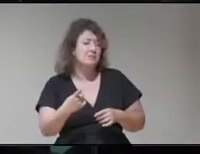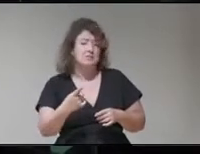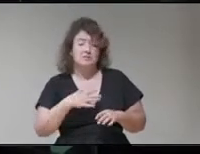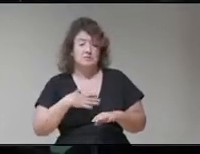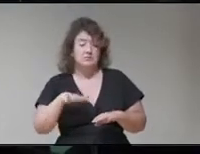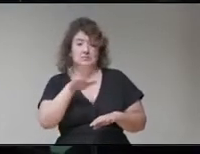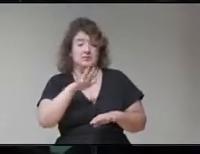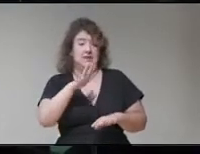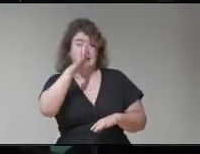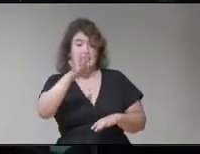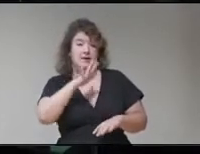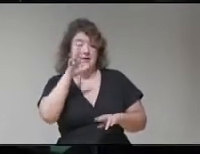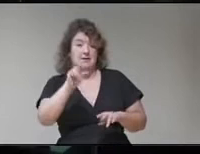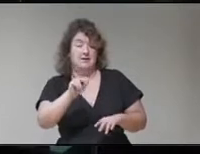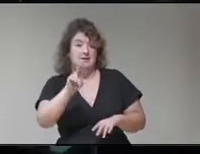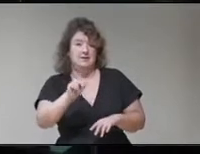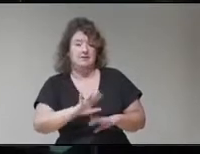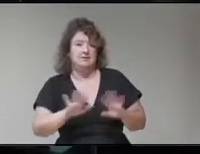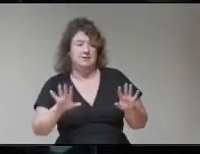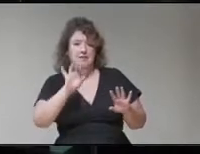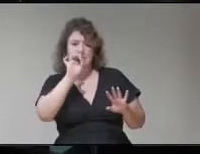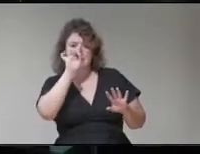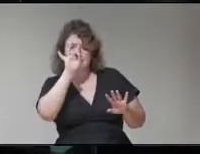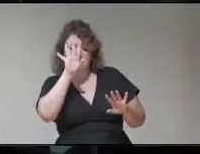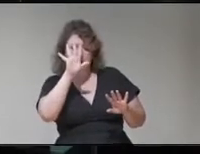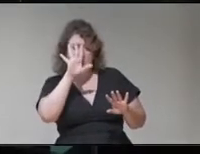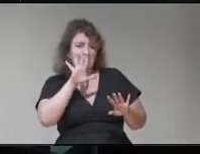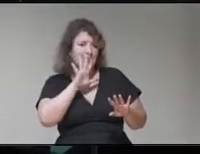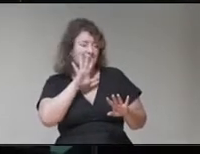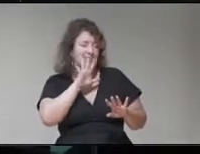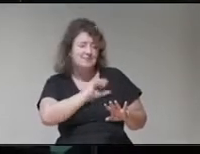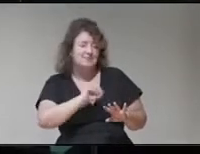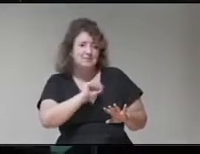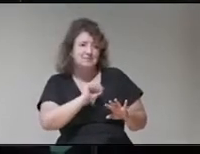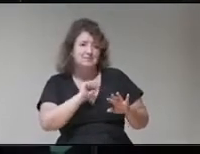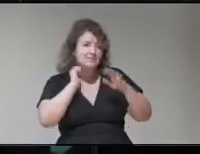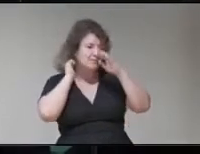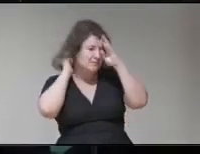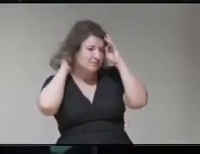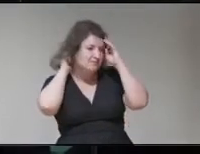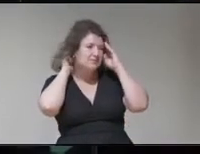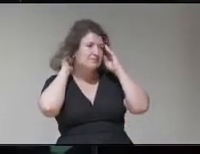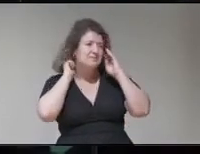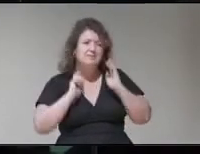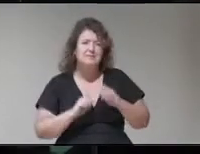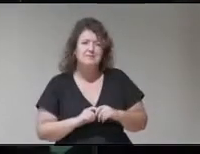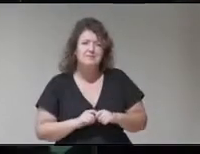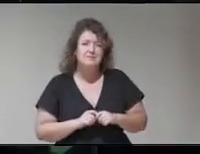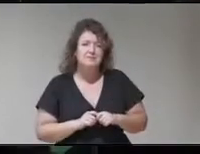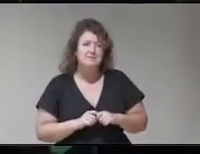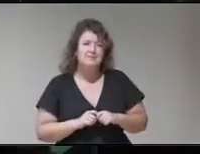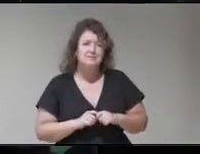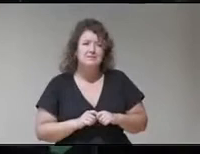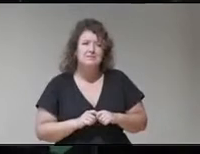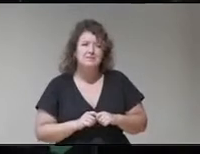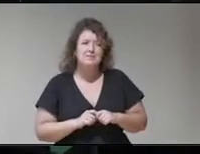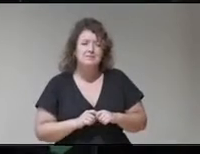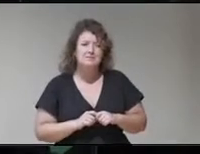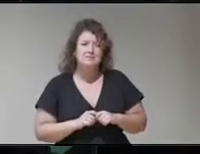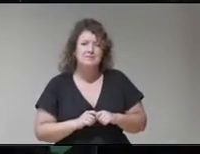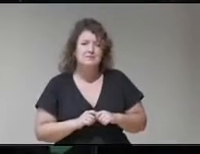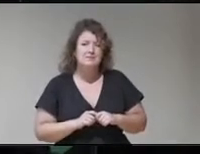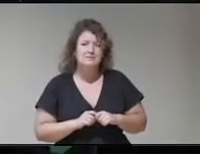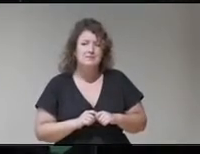bueno, no es sorprendente, pero sí fascinante, que con el desarrollo de